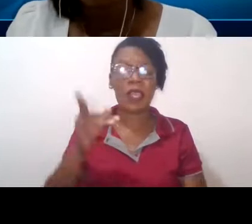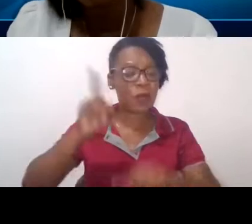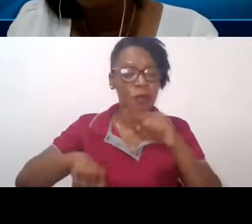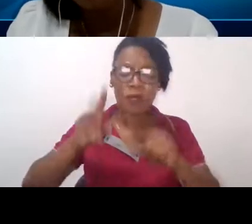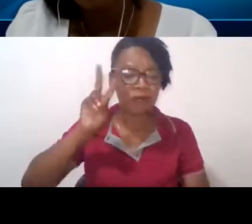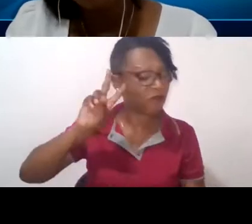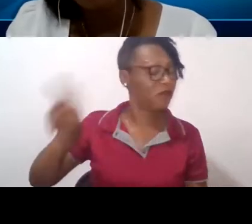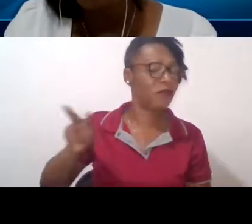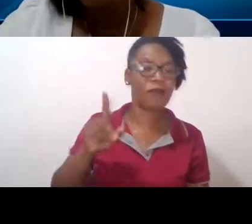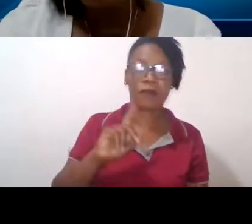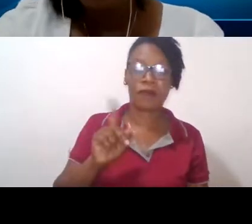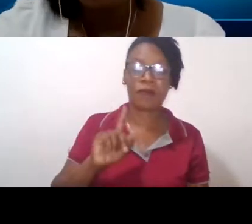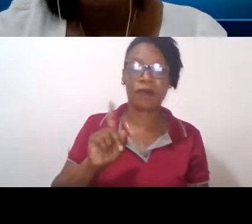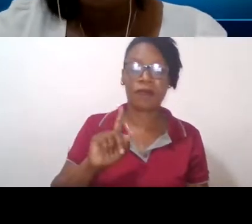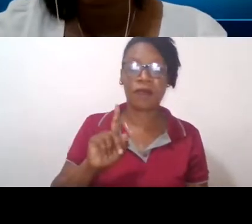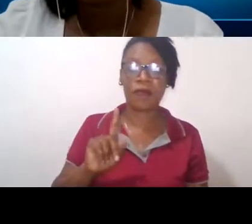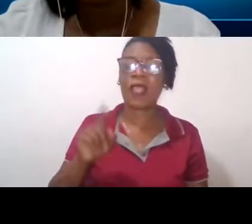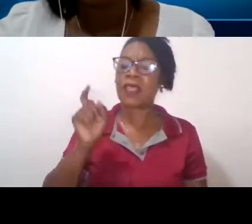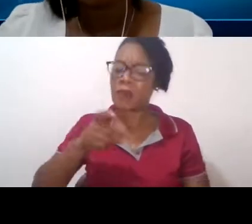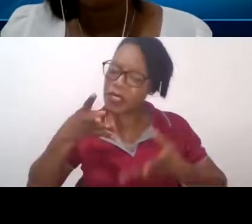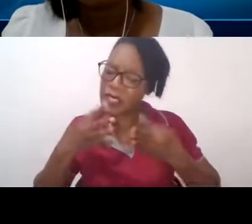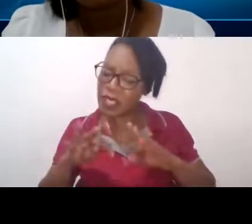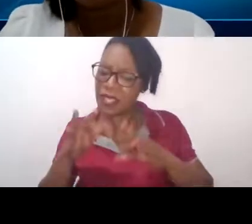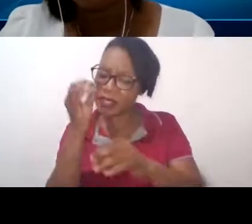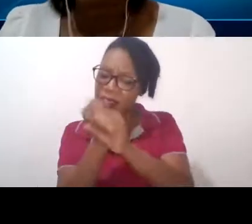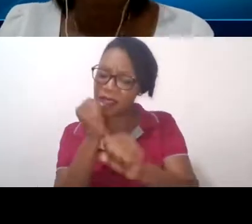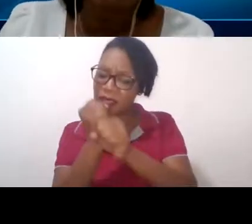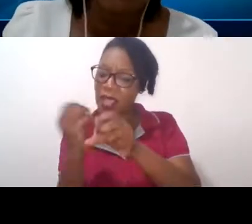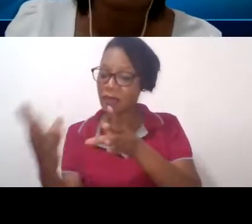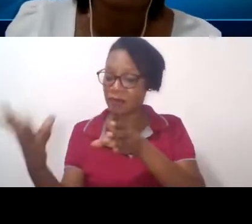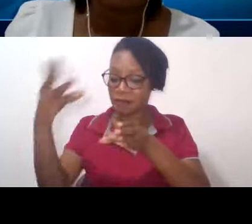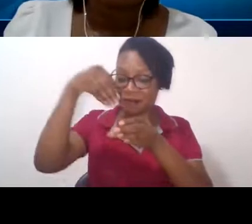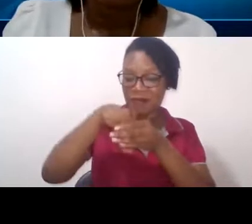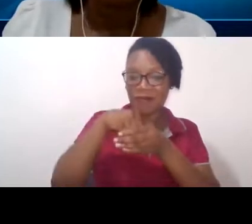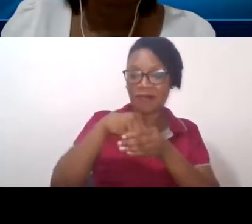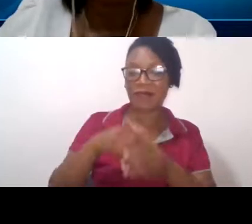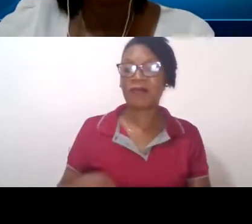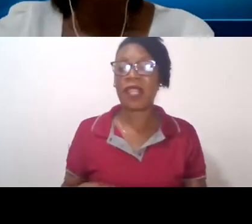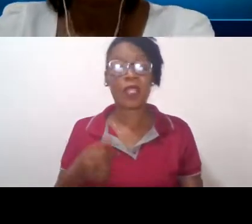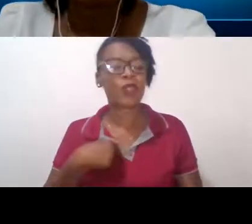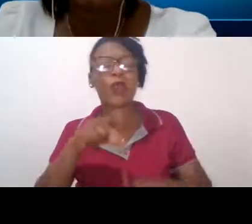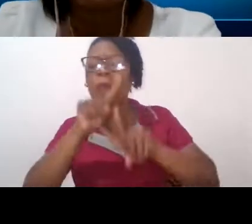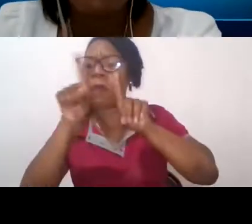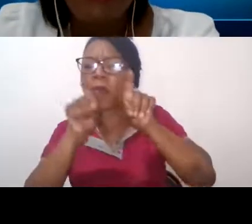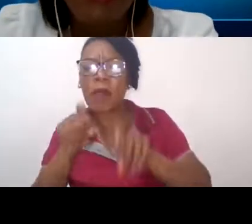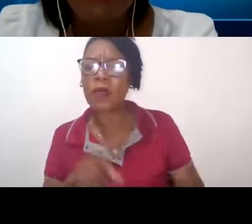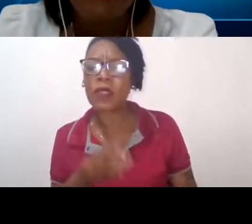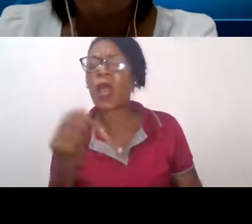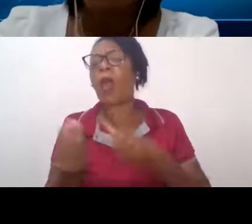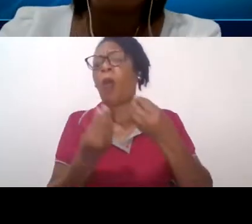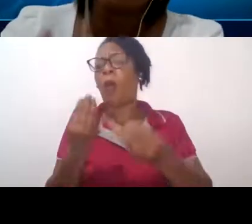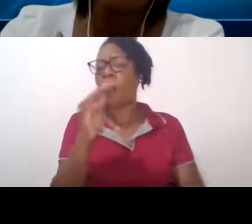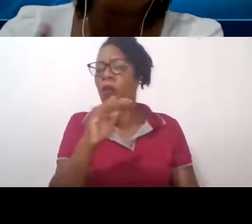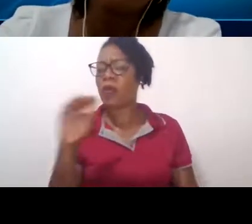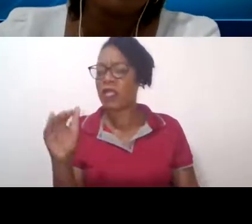Y nosotros tenemos que tratar de trabajar lo que es la parte de la integración. Y yo me pregunto, ¿cómo los niños los van a integrar